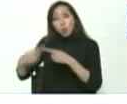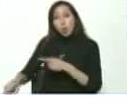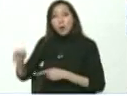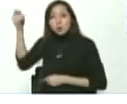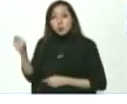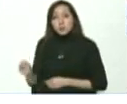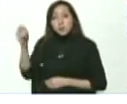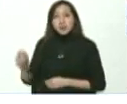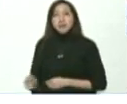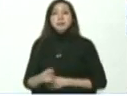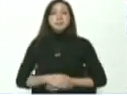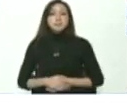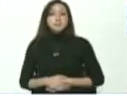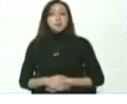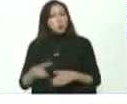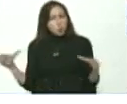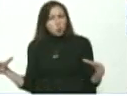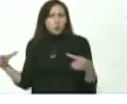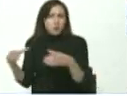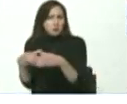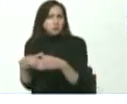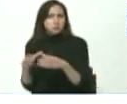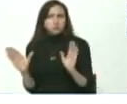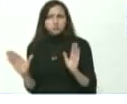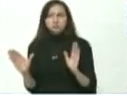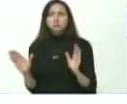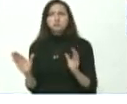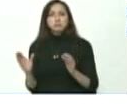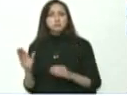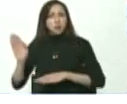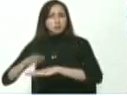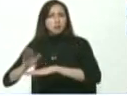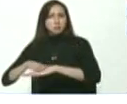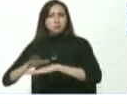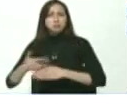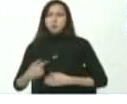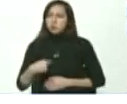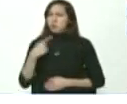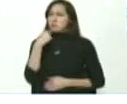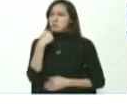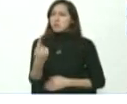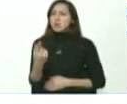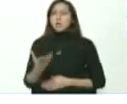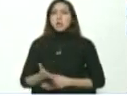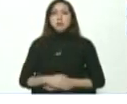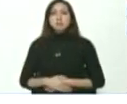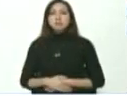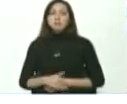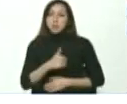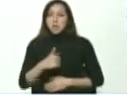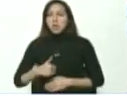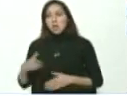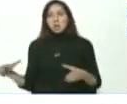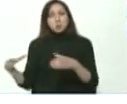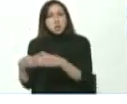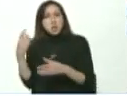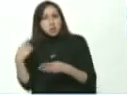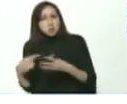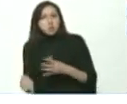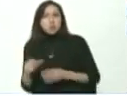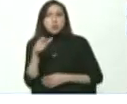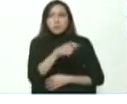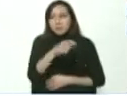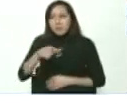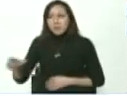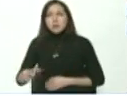Torrealba una reunión. Y yo le dije, porque quería reunirse con algún enviado de